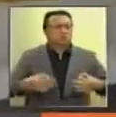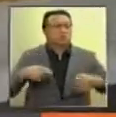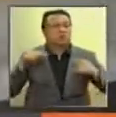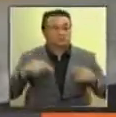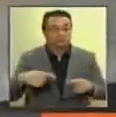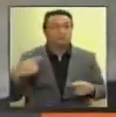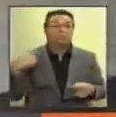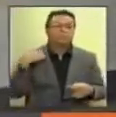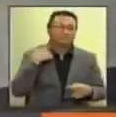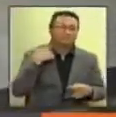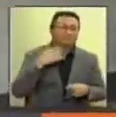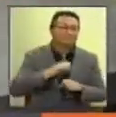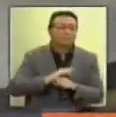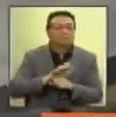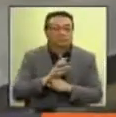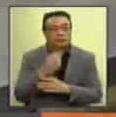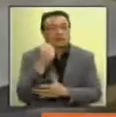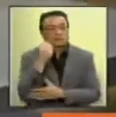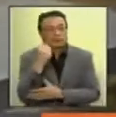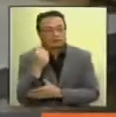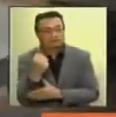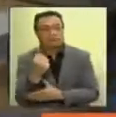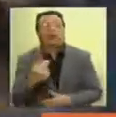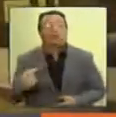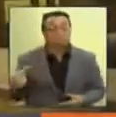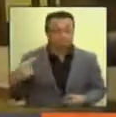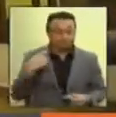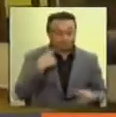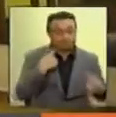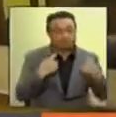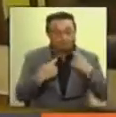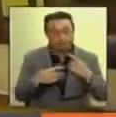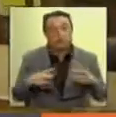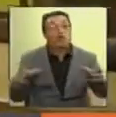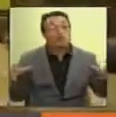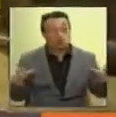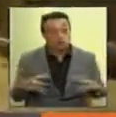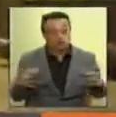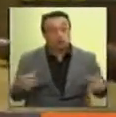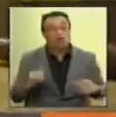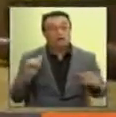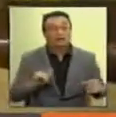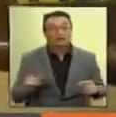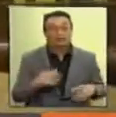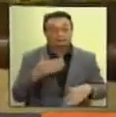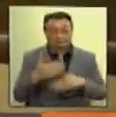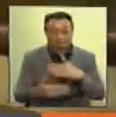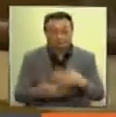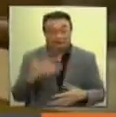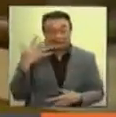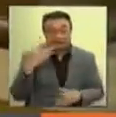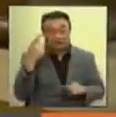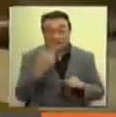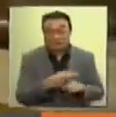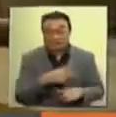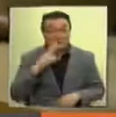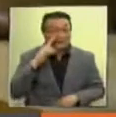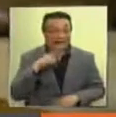recibió también los embates de la pandemia. Nos afectó súper fuerte porque no funcionamos durante